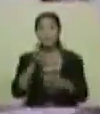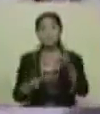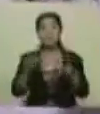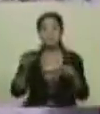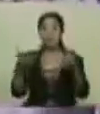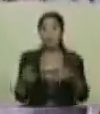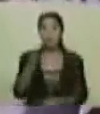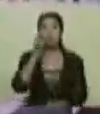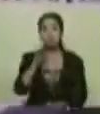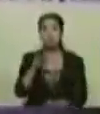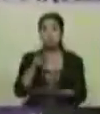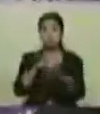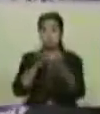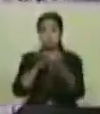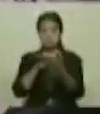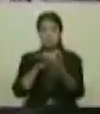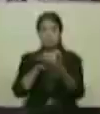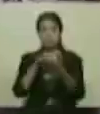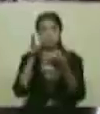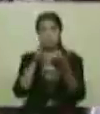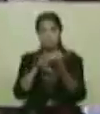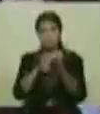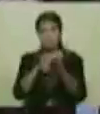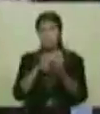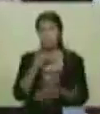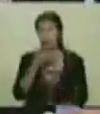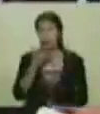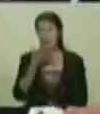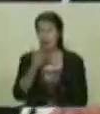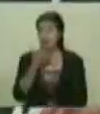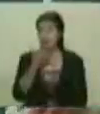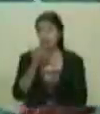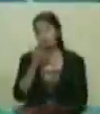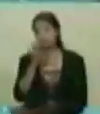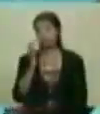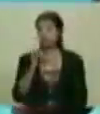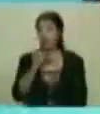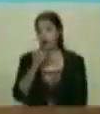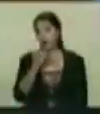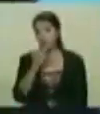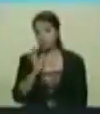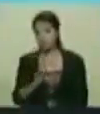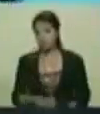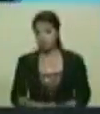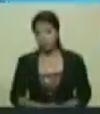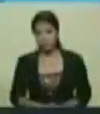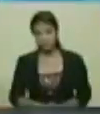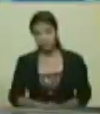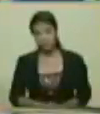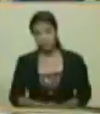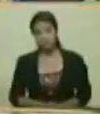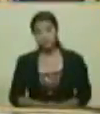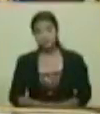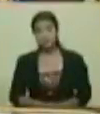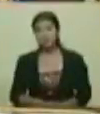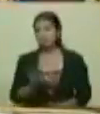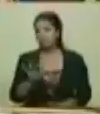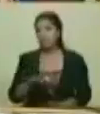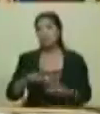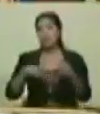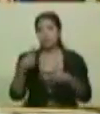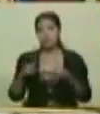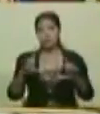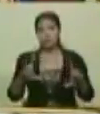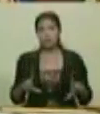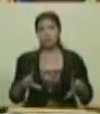directo algodón o este algodón y así en general después yo lo dejo